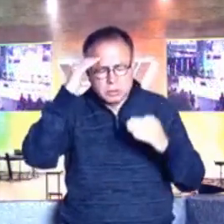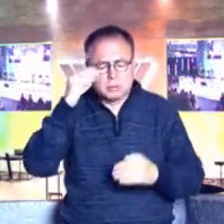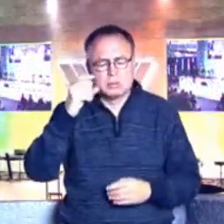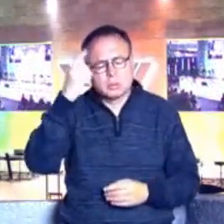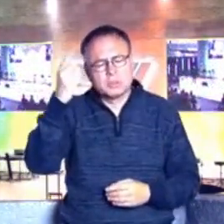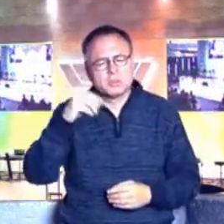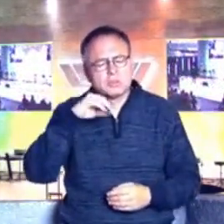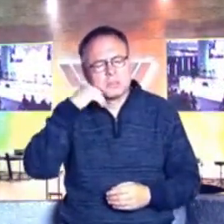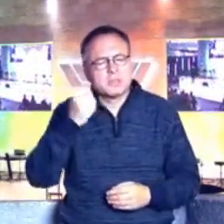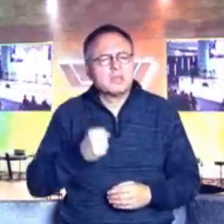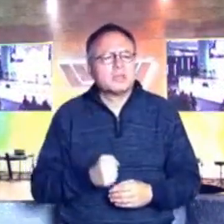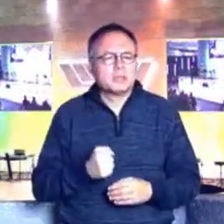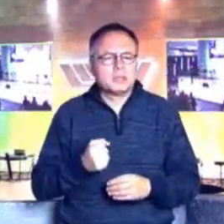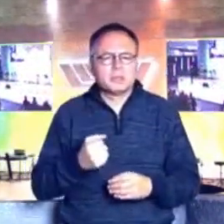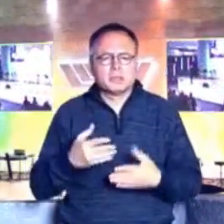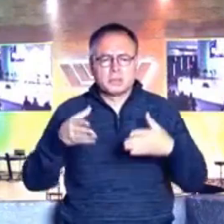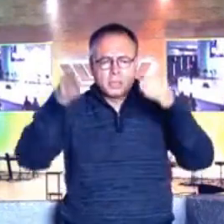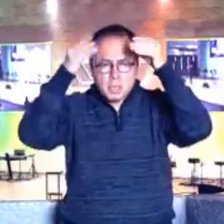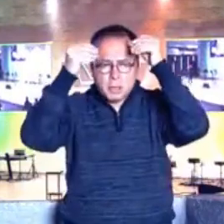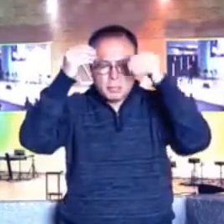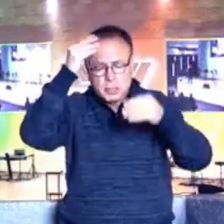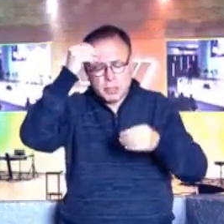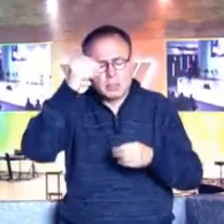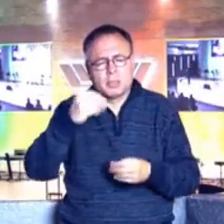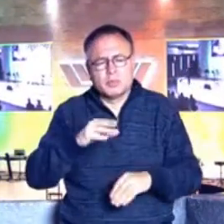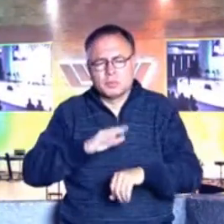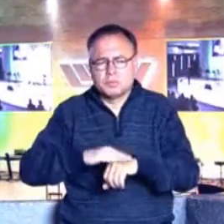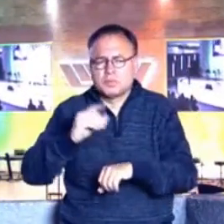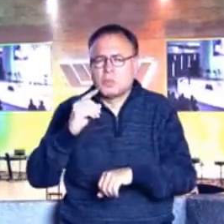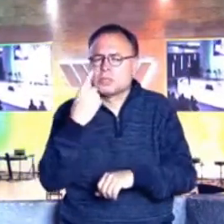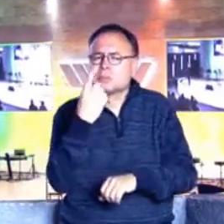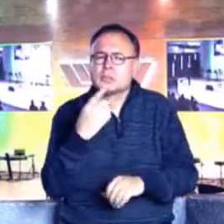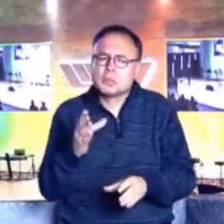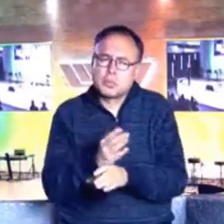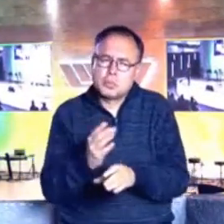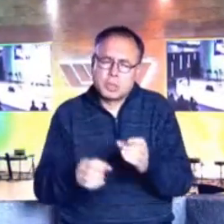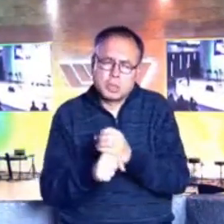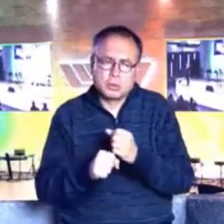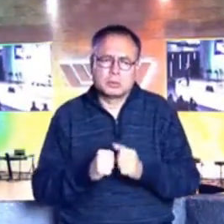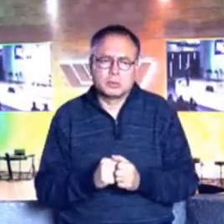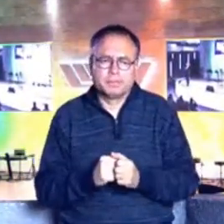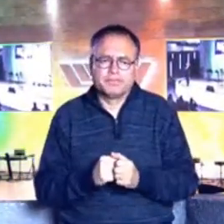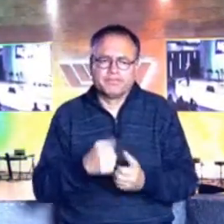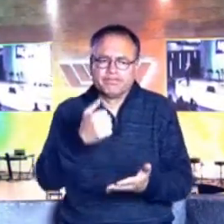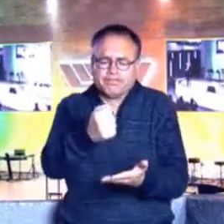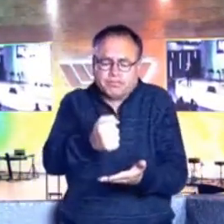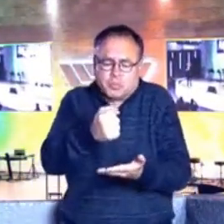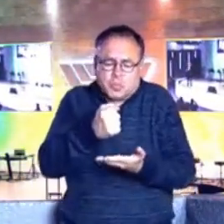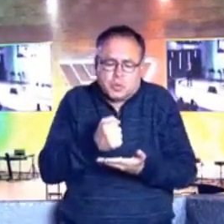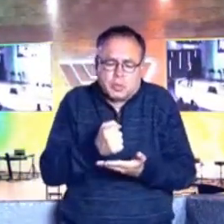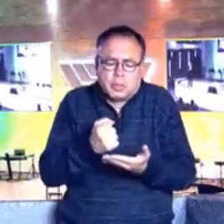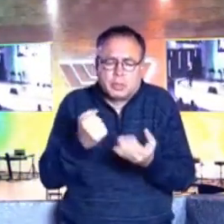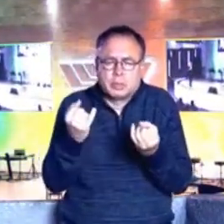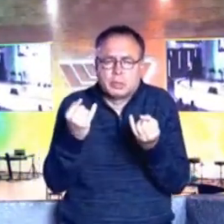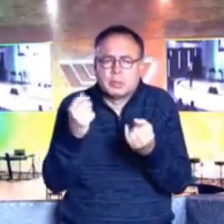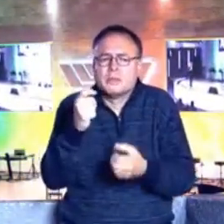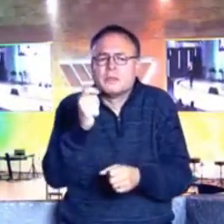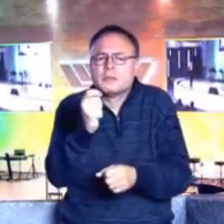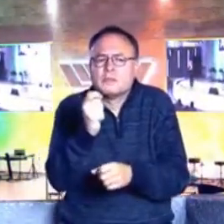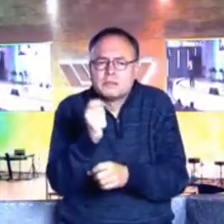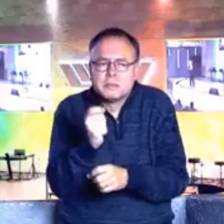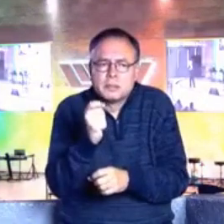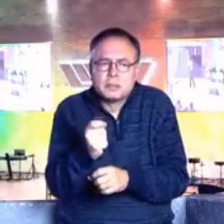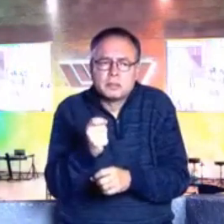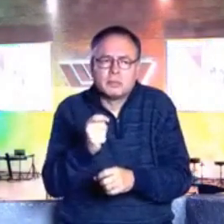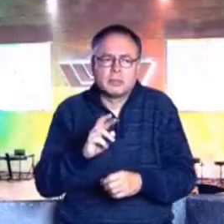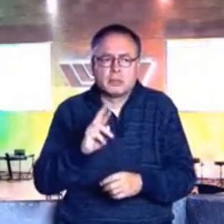qué proveer se entiende Como la responsabilidad que se tiene el